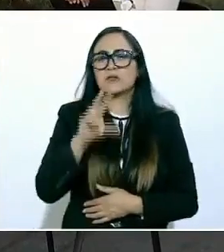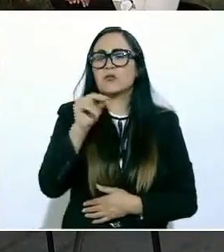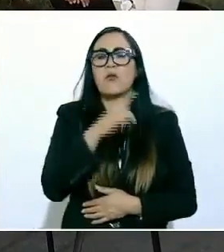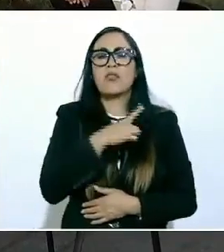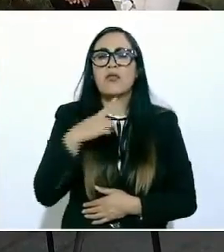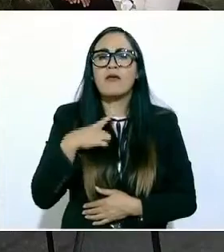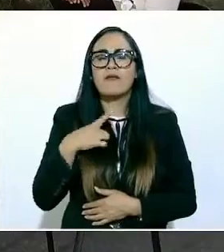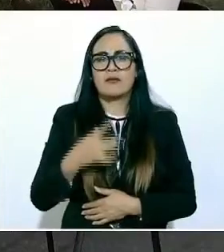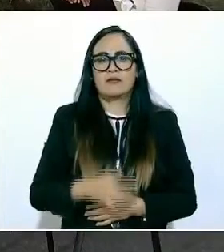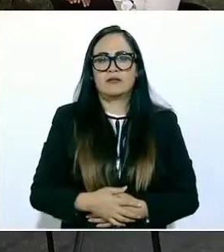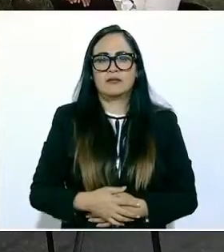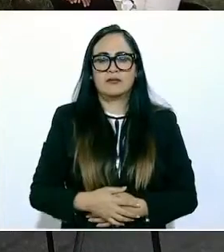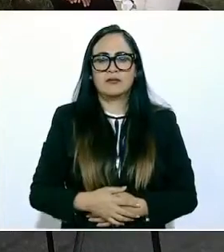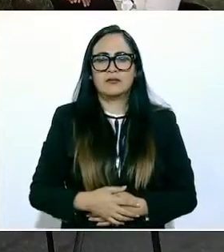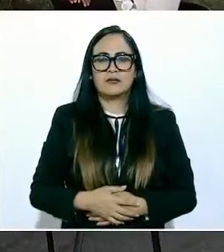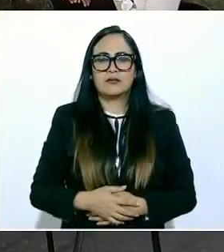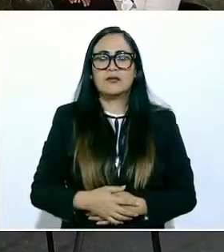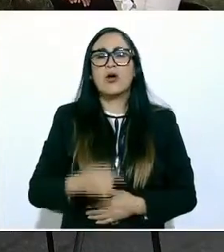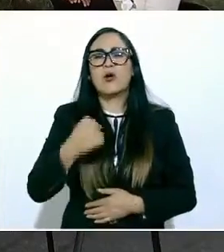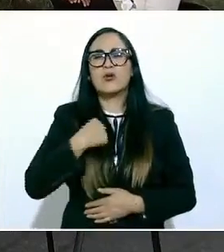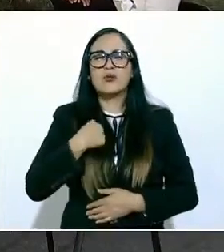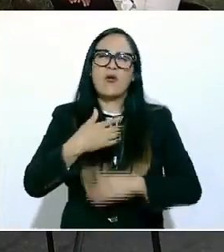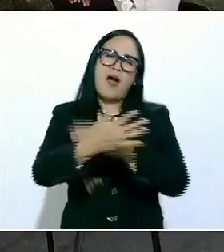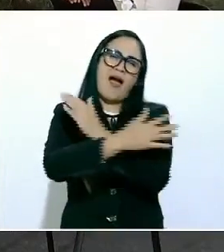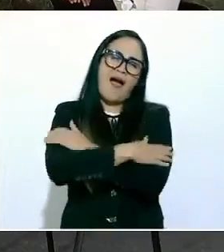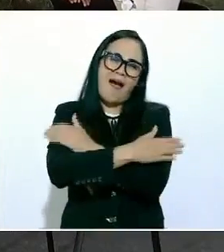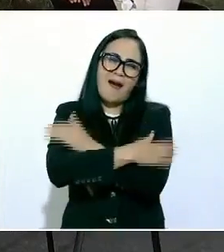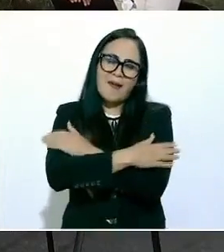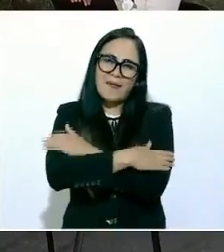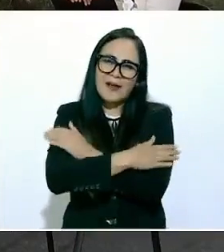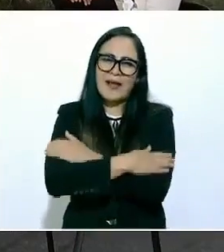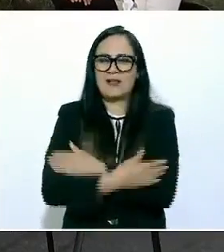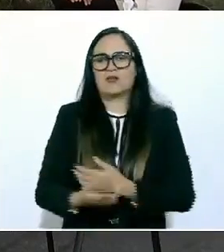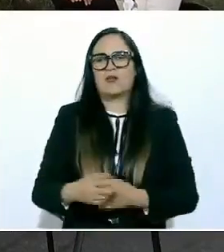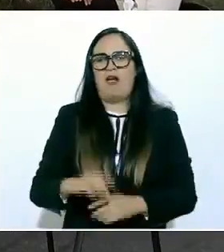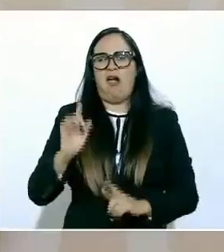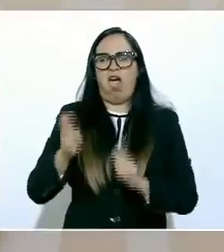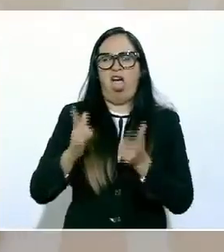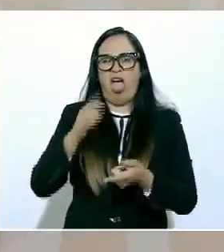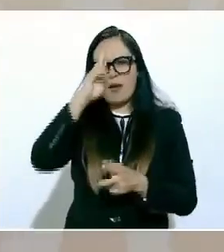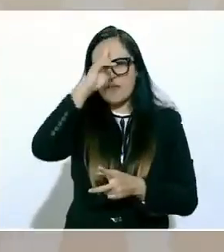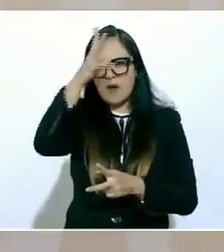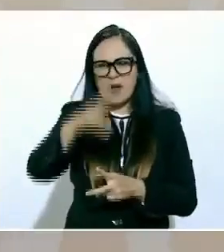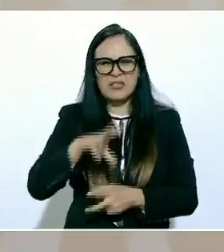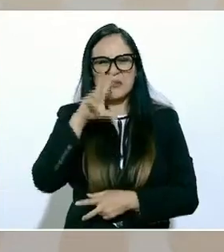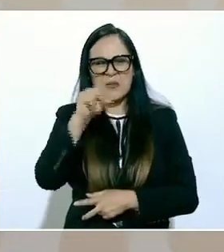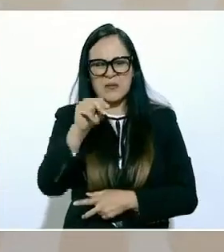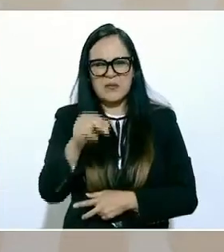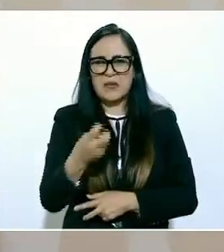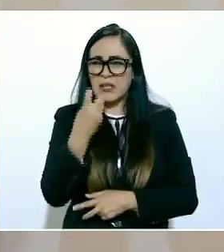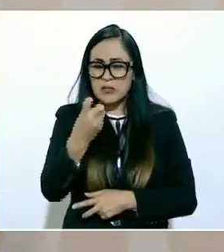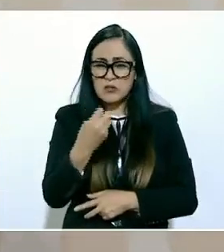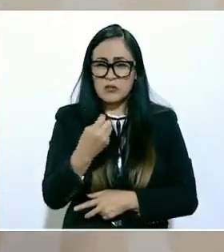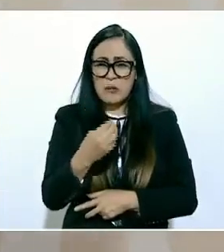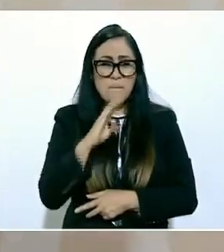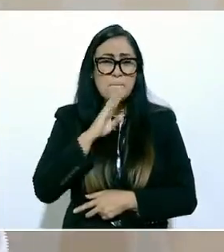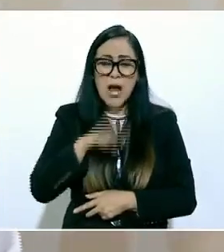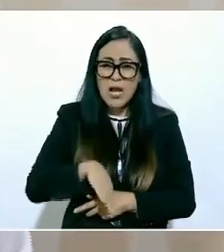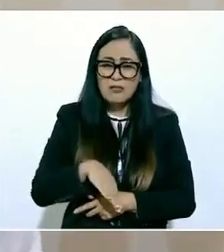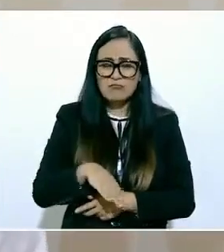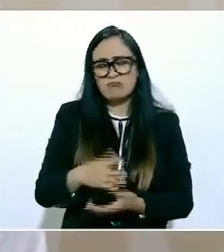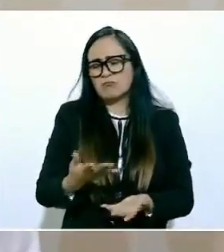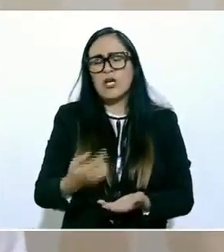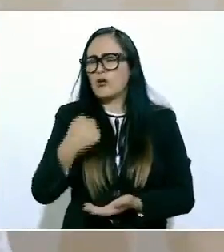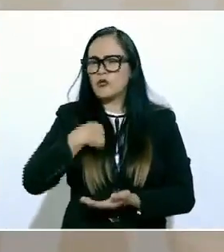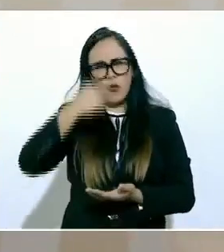que yo hable de abrazos y no balazos, yo digo que voy